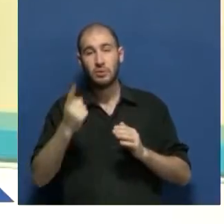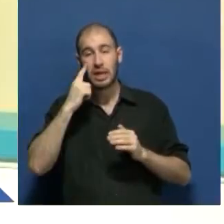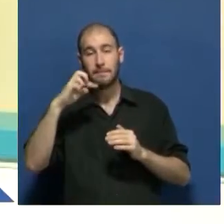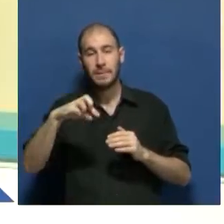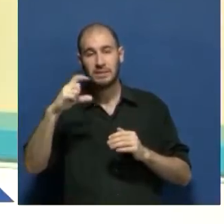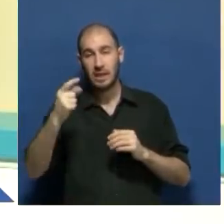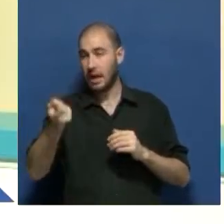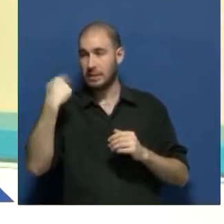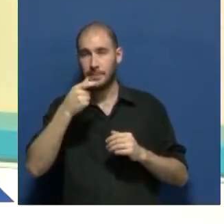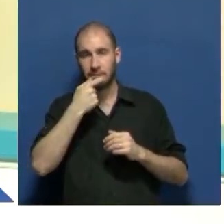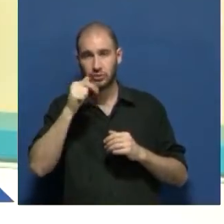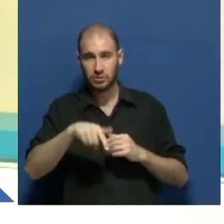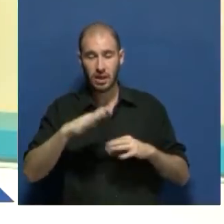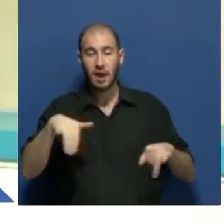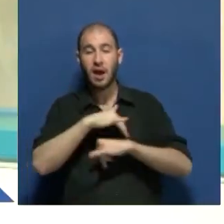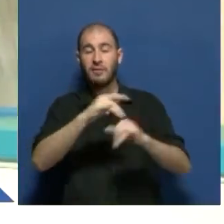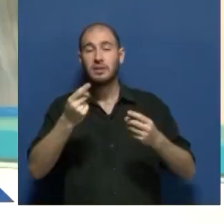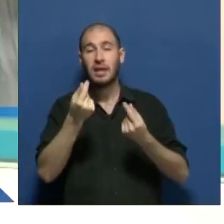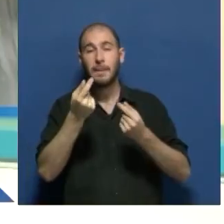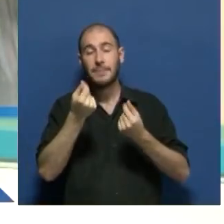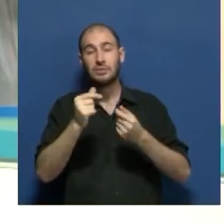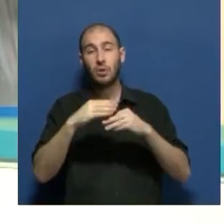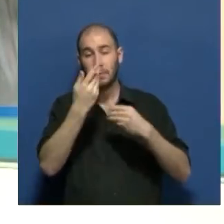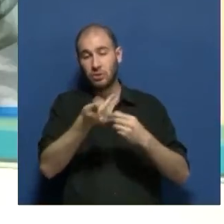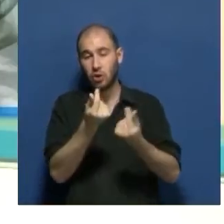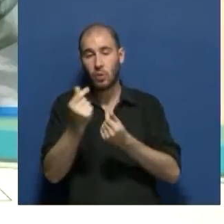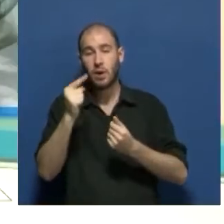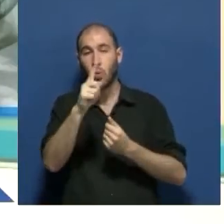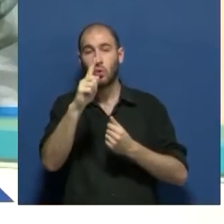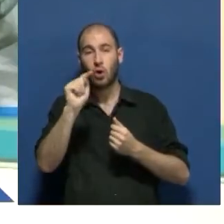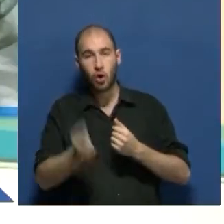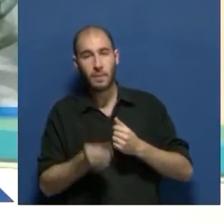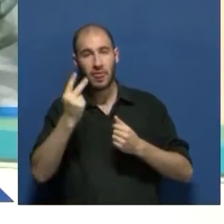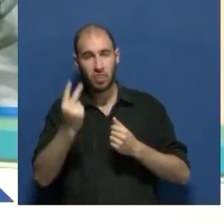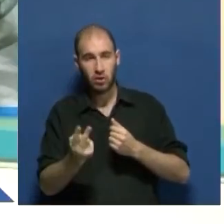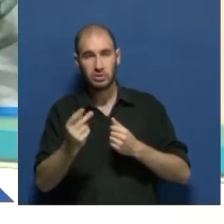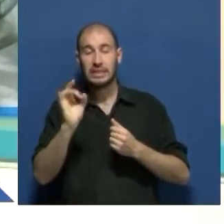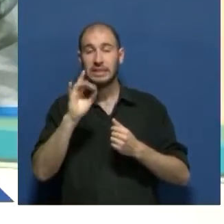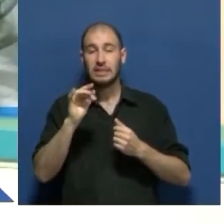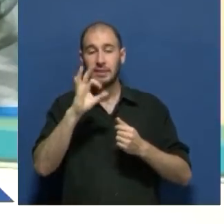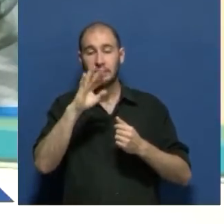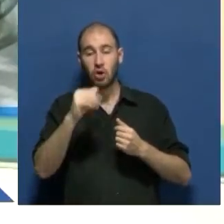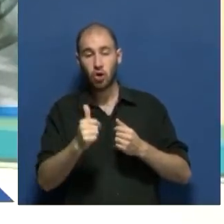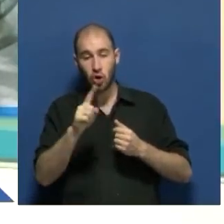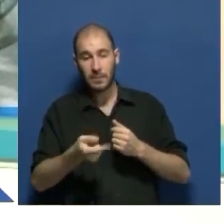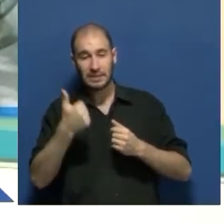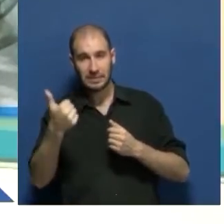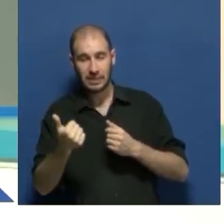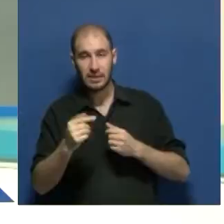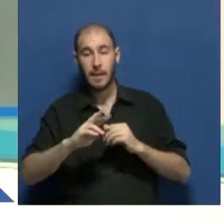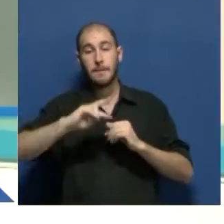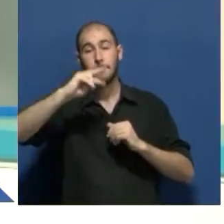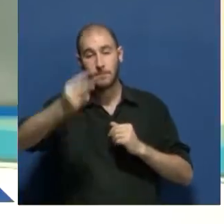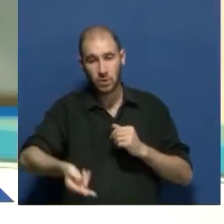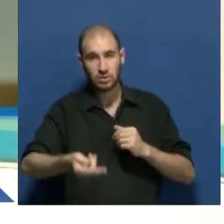Ayer la provincia de Mendoza ha dado el índice del precio del consumidor, que es 1.2, en diciembre fue 0,6%, y el